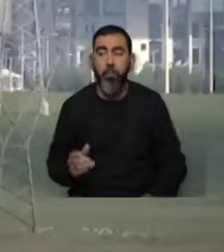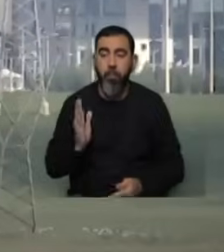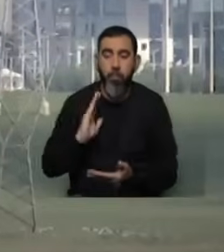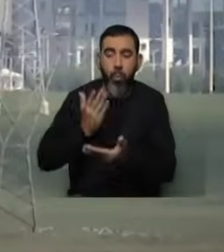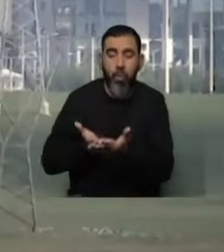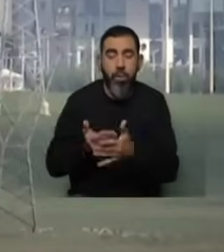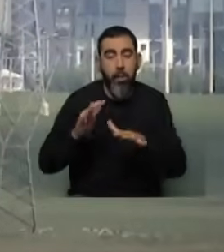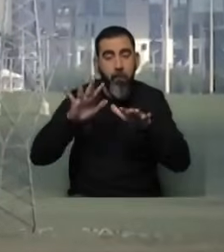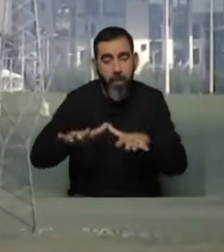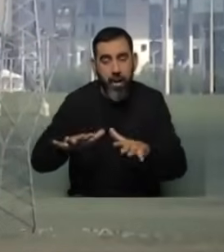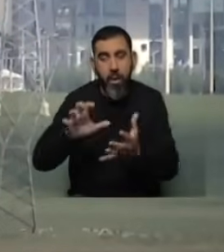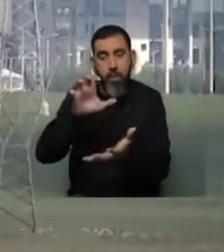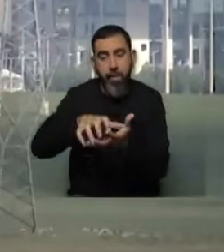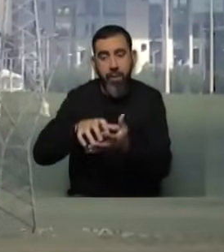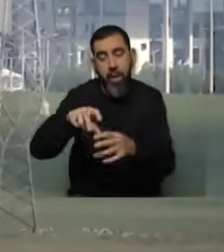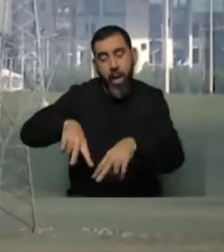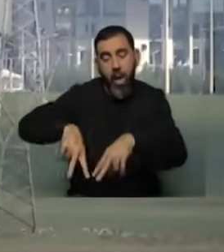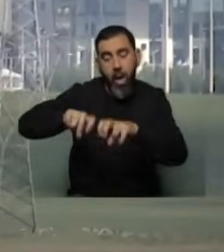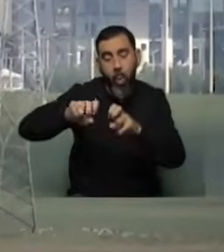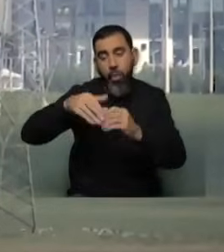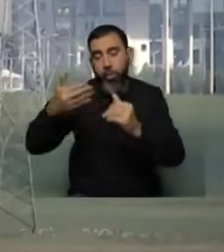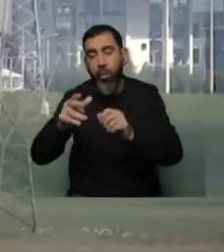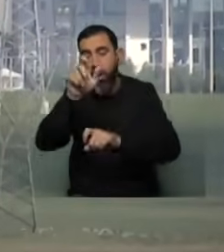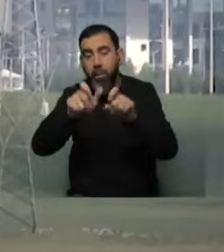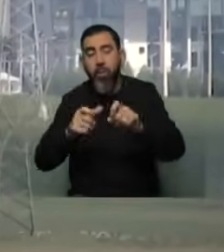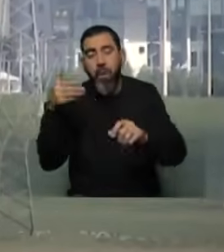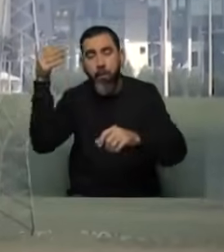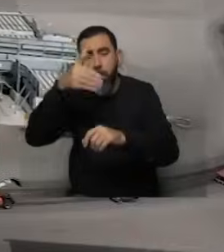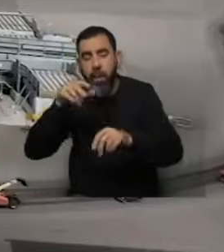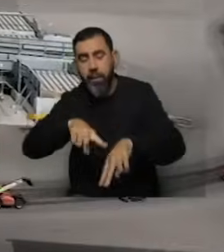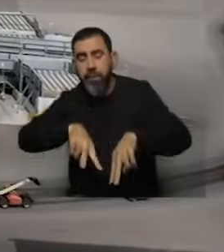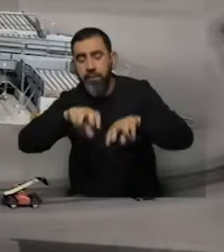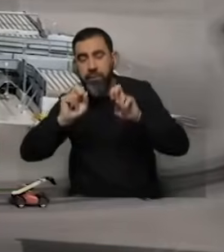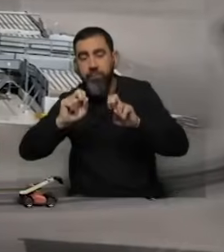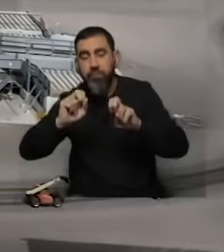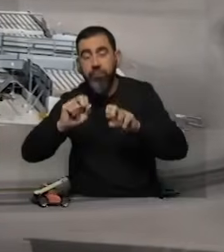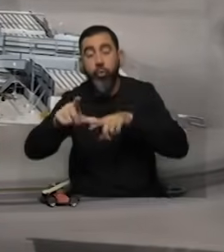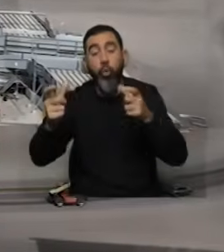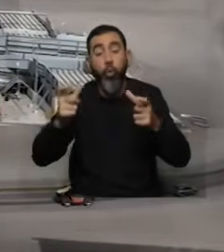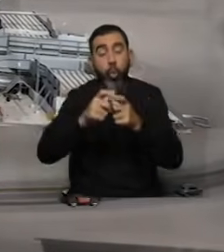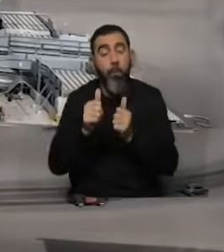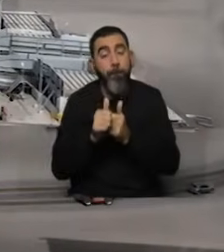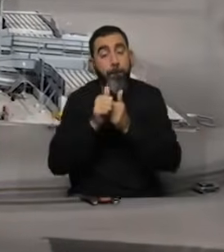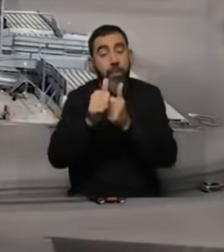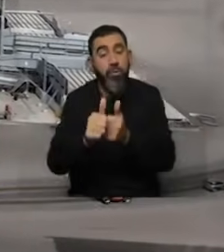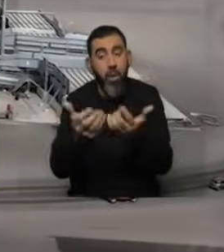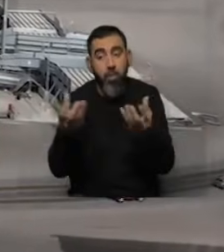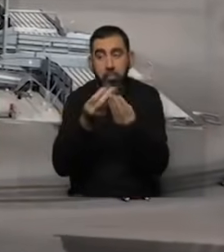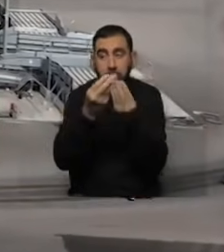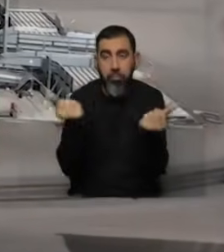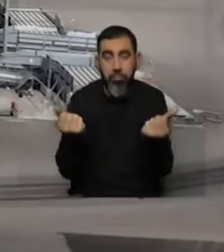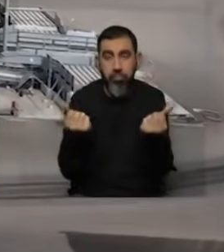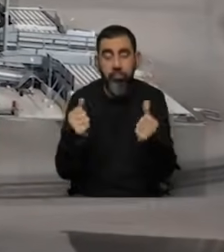hacer una auditoría independiente que la ciudadanía tuviera participación en eso reactivar las comisiones de seguimiento que en el caso de